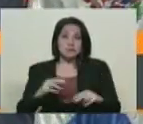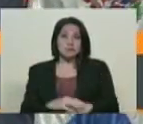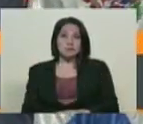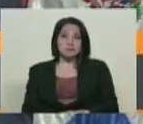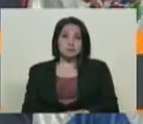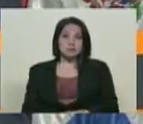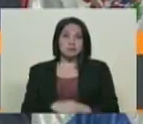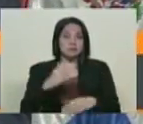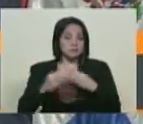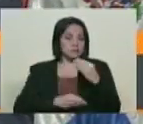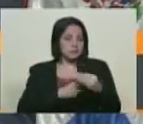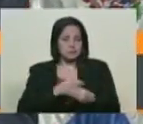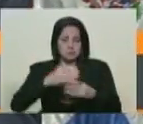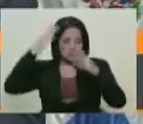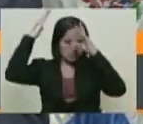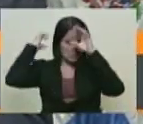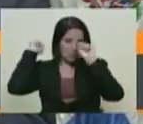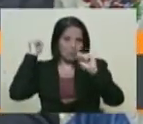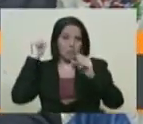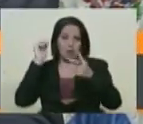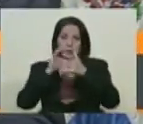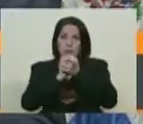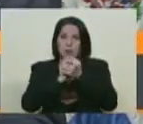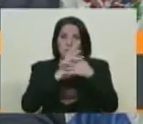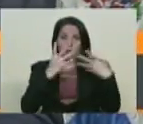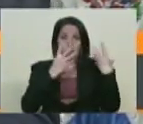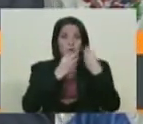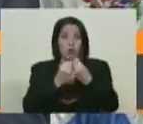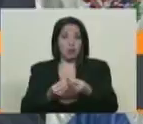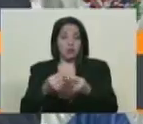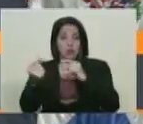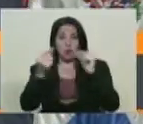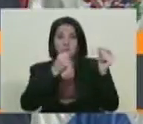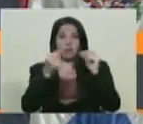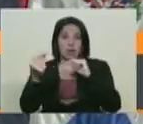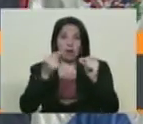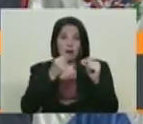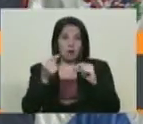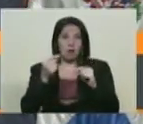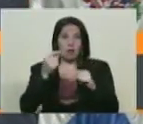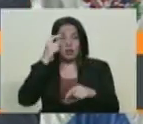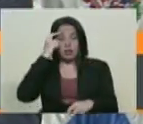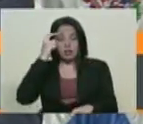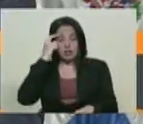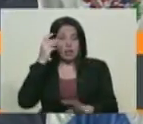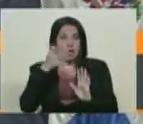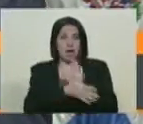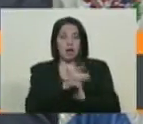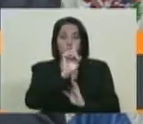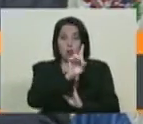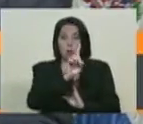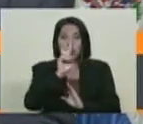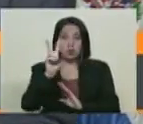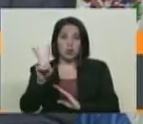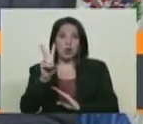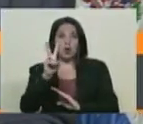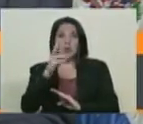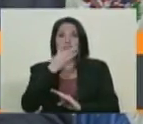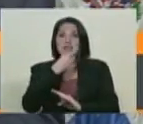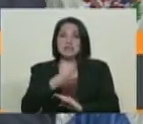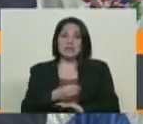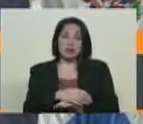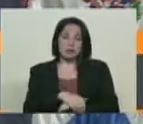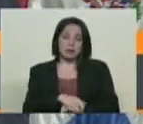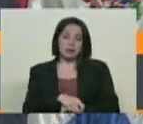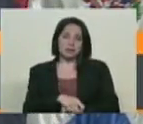realizaremos con presencia de cancilleres amigos, acompañantes de este diálogo, los días primero y 2 de diciembre. No